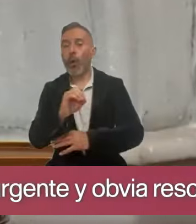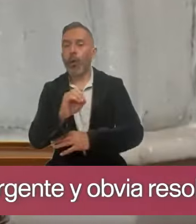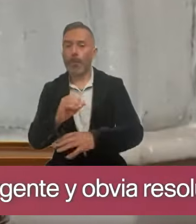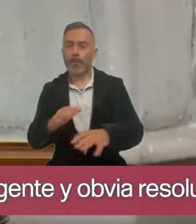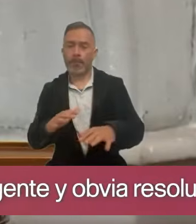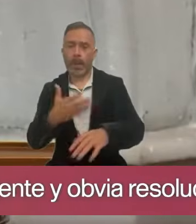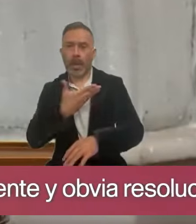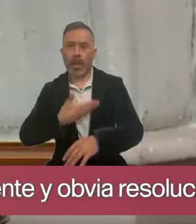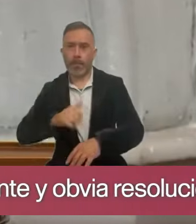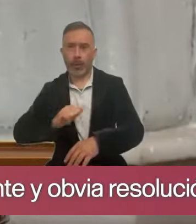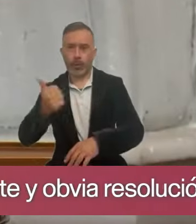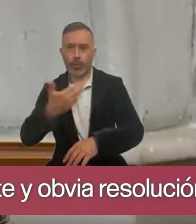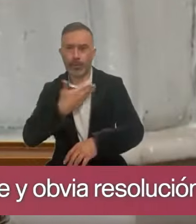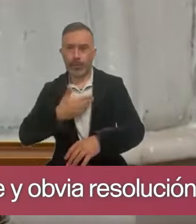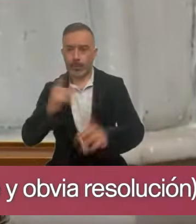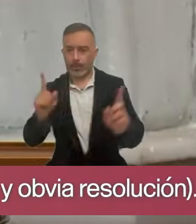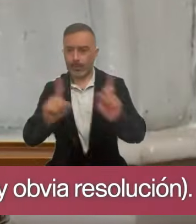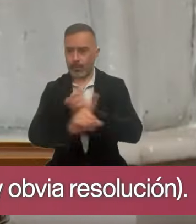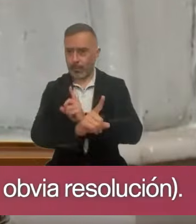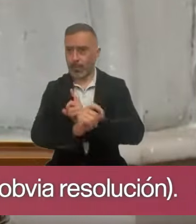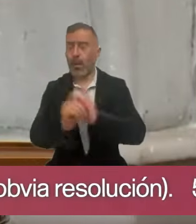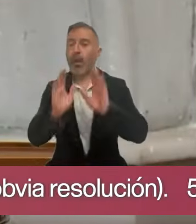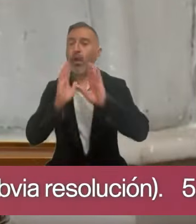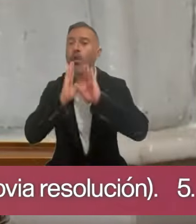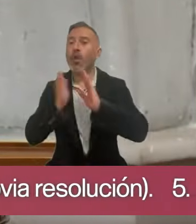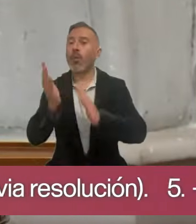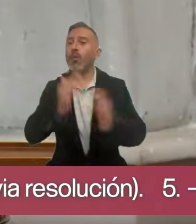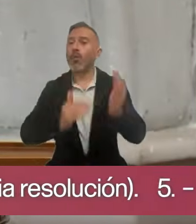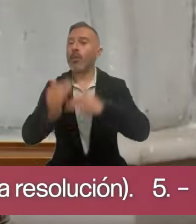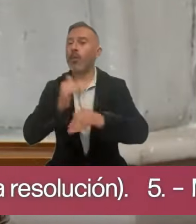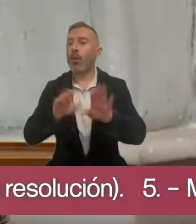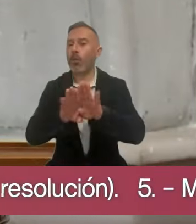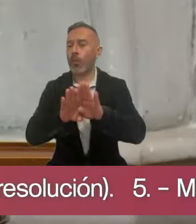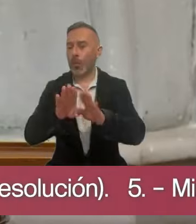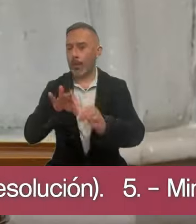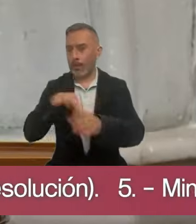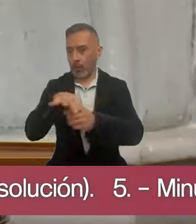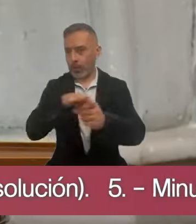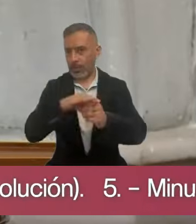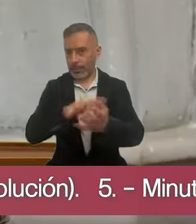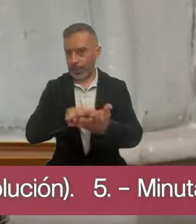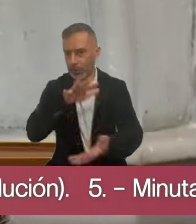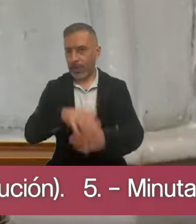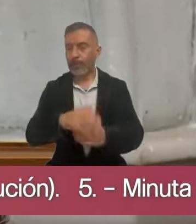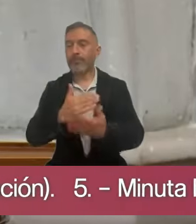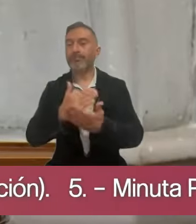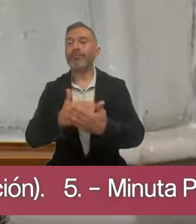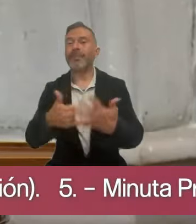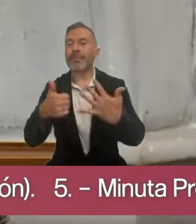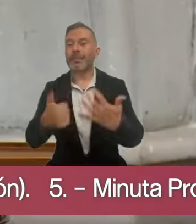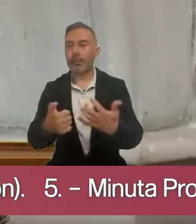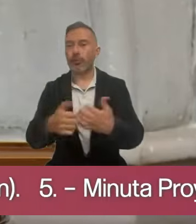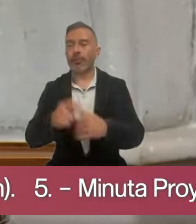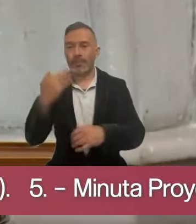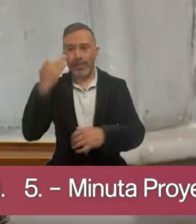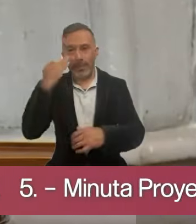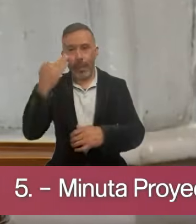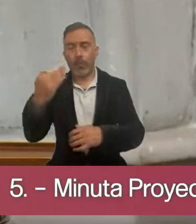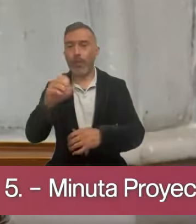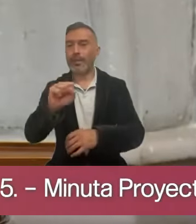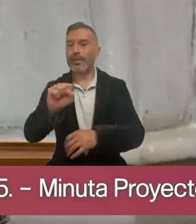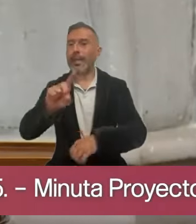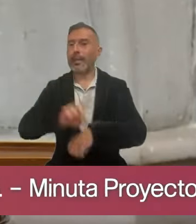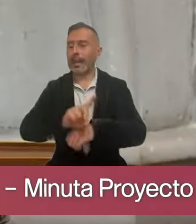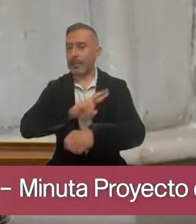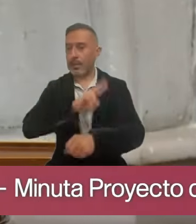la convocatoria se hará por mayoría. Sexto, conceder licencia hasta por 60 días naturales a